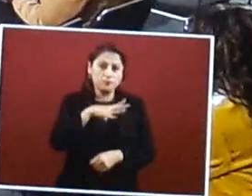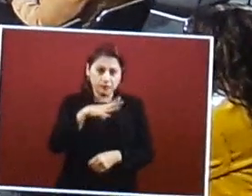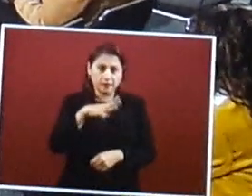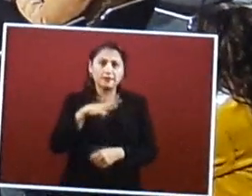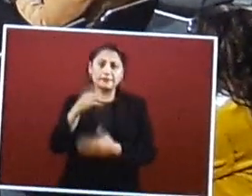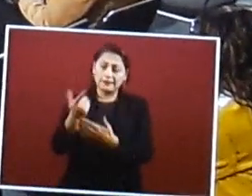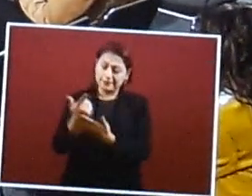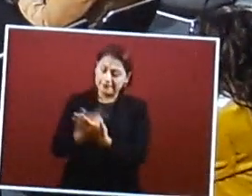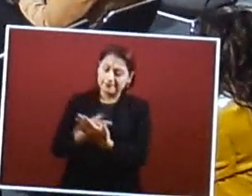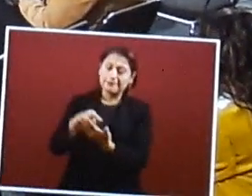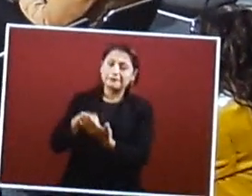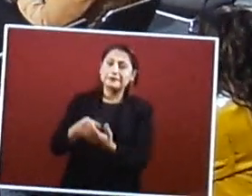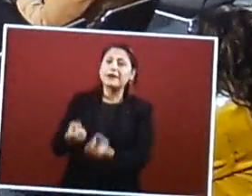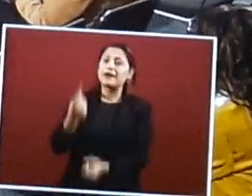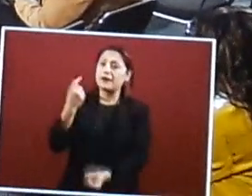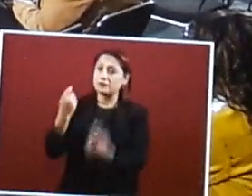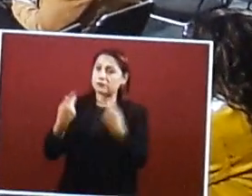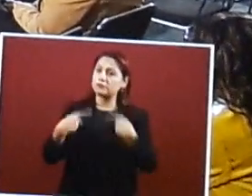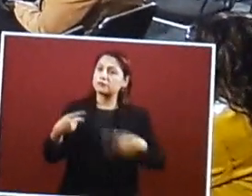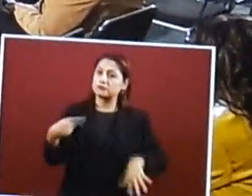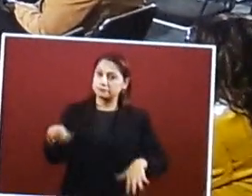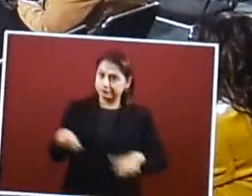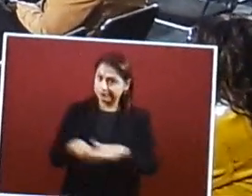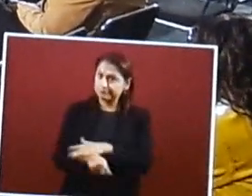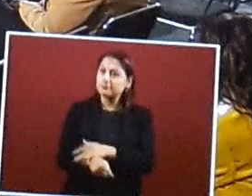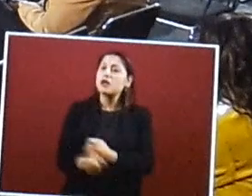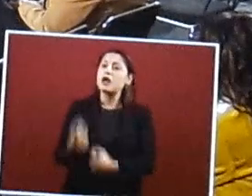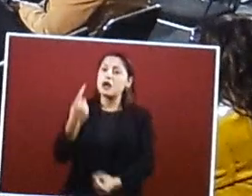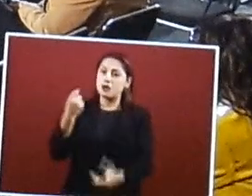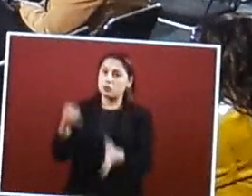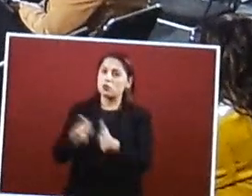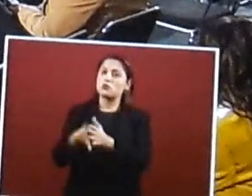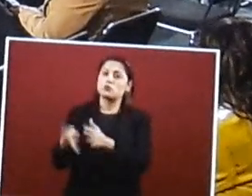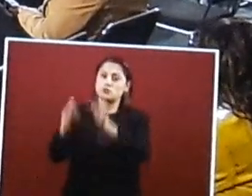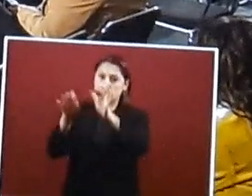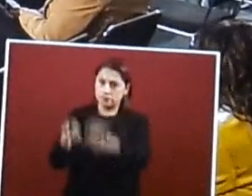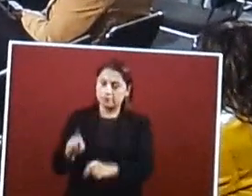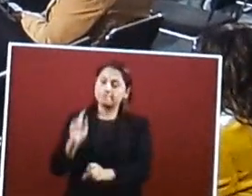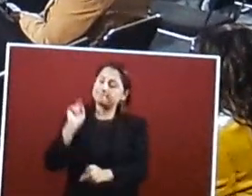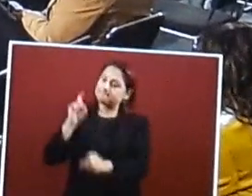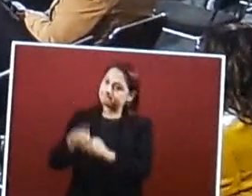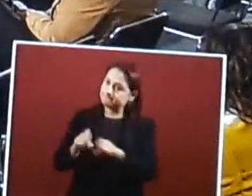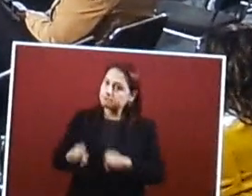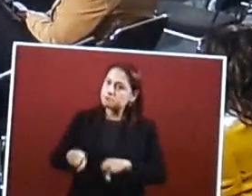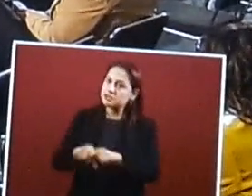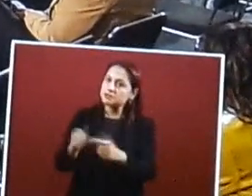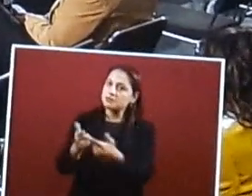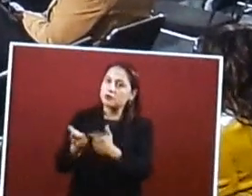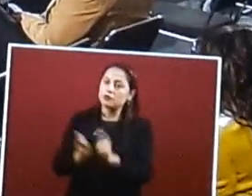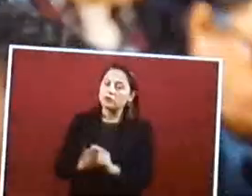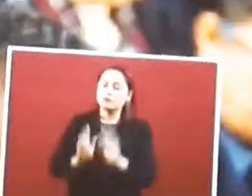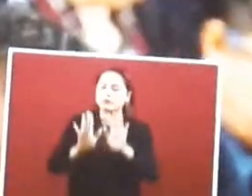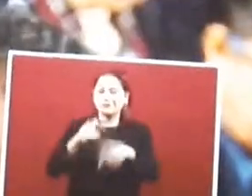aquí mucho y a reporteros incluso, ¿no? Entonces, por favor,